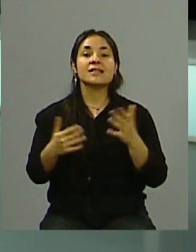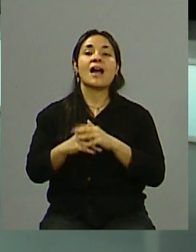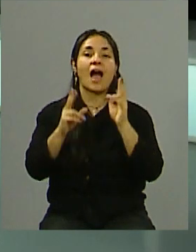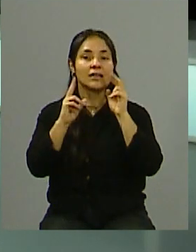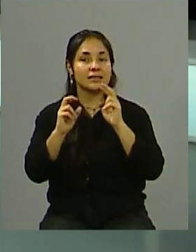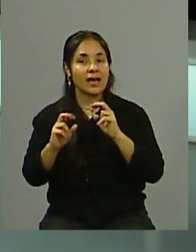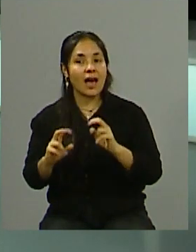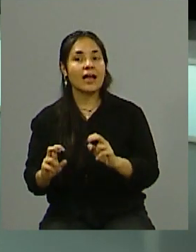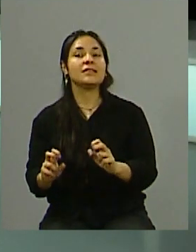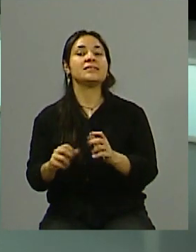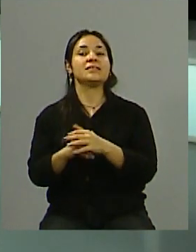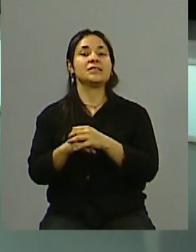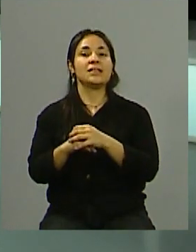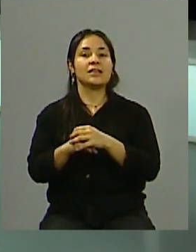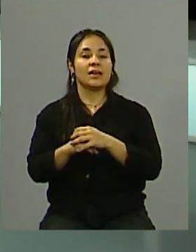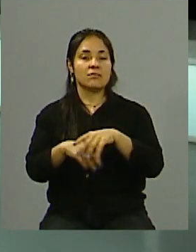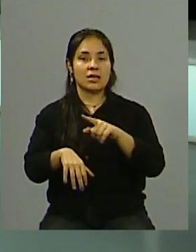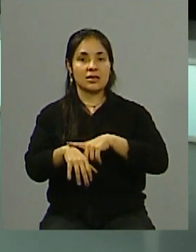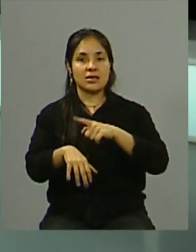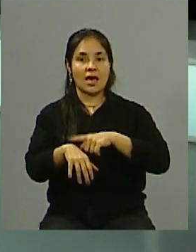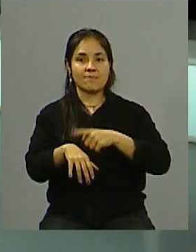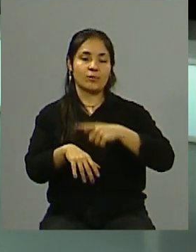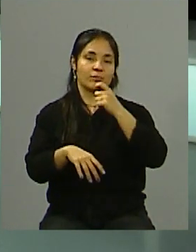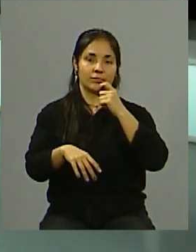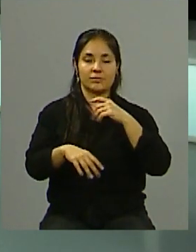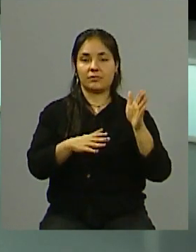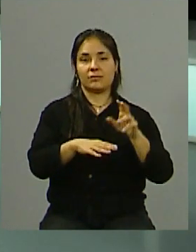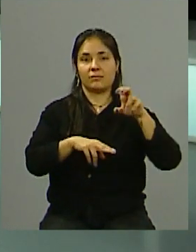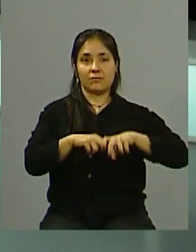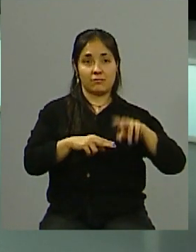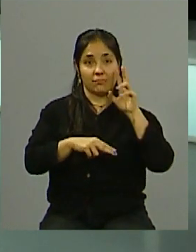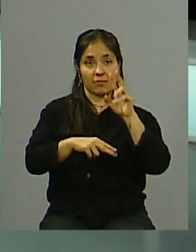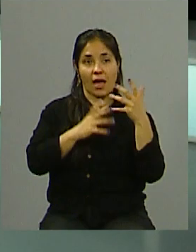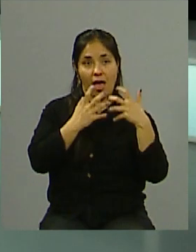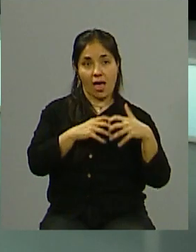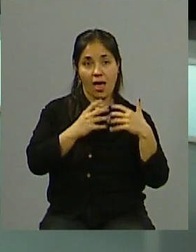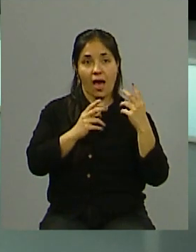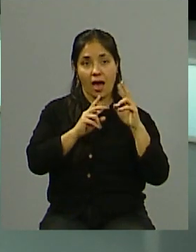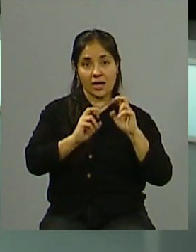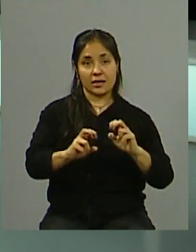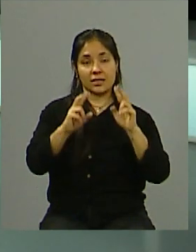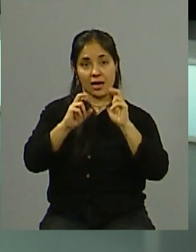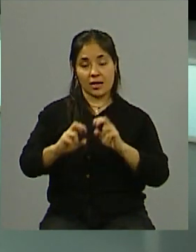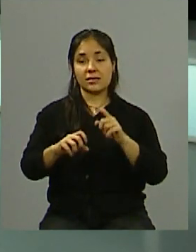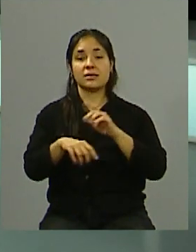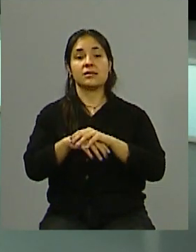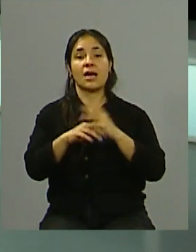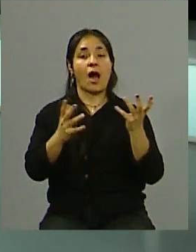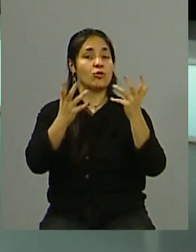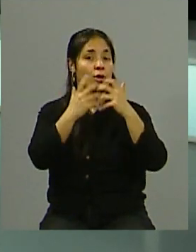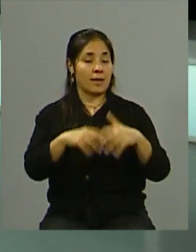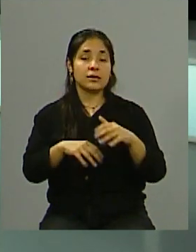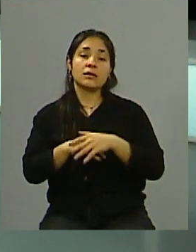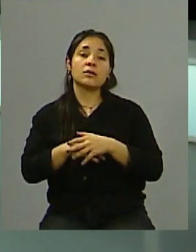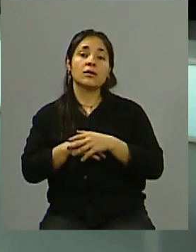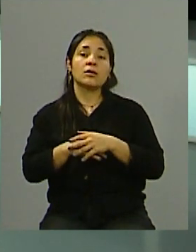análisis en tiempo real. No sé si tiene que ver con el debate como se lo plantea acá en la Argentina,